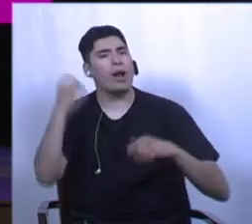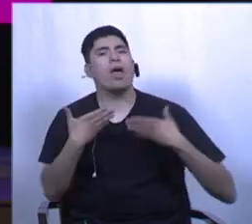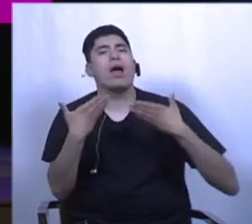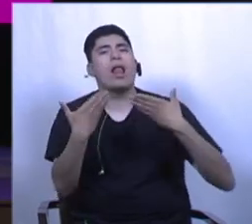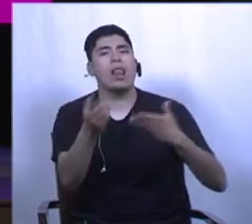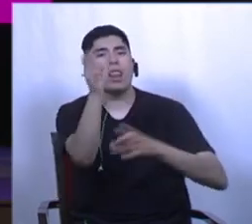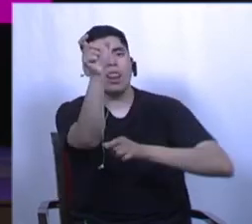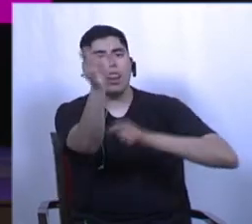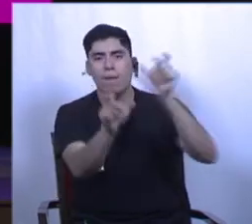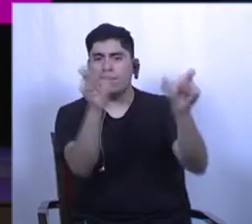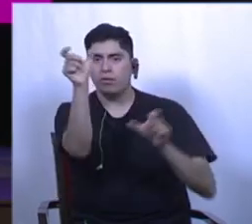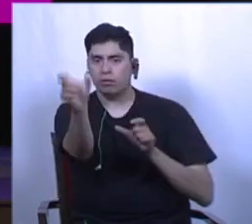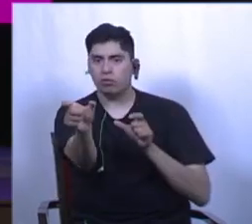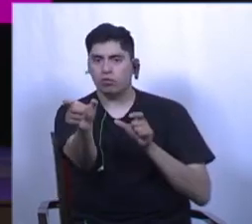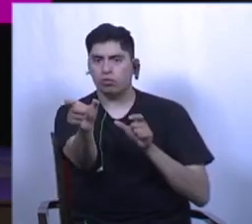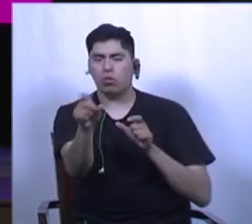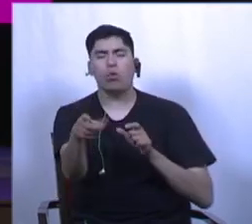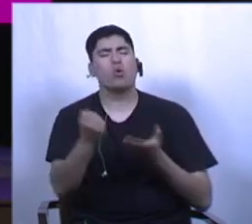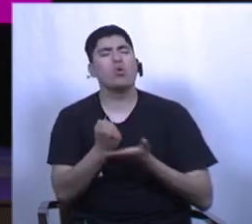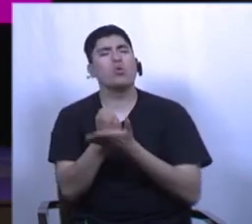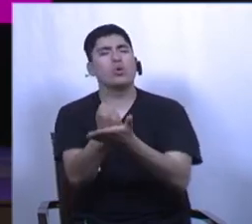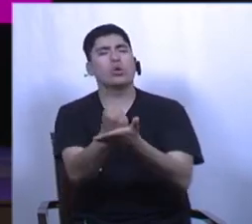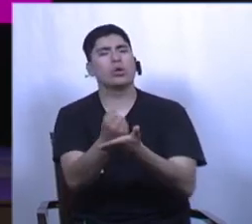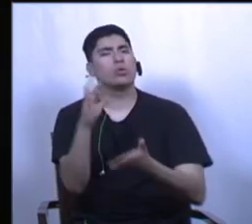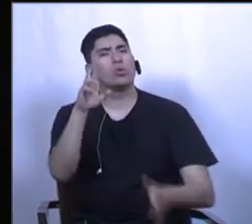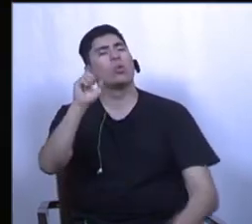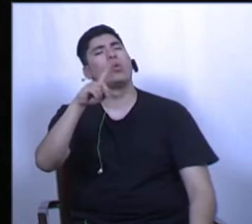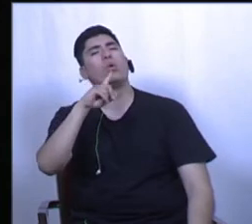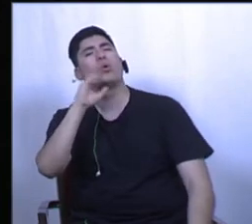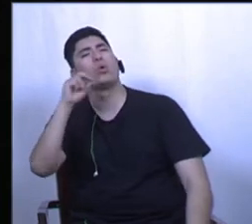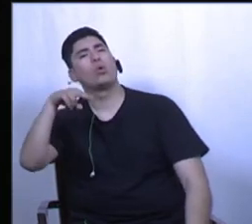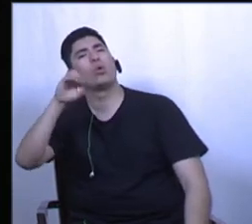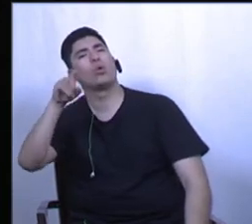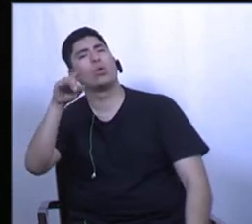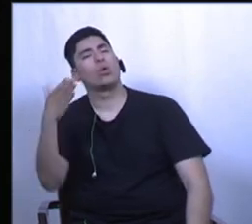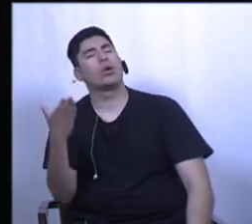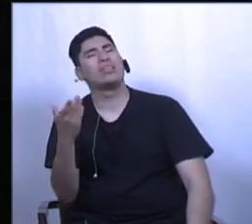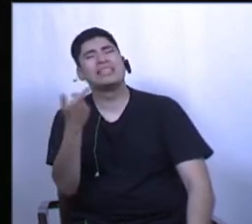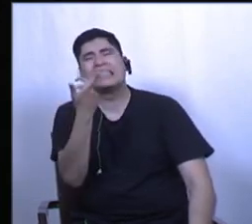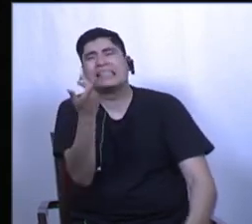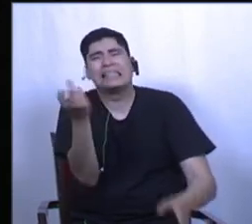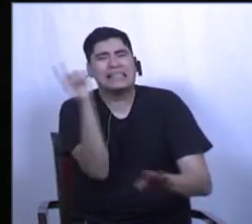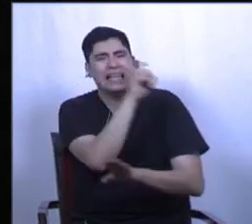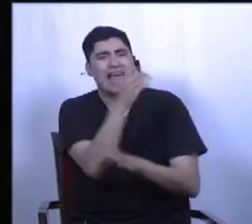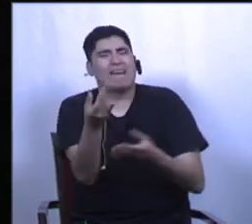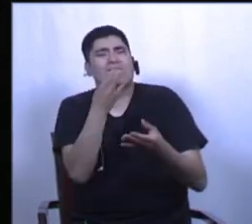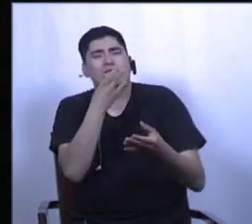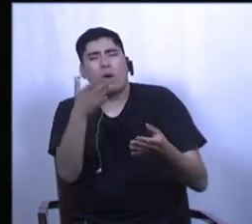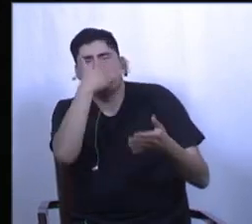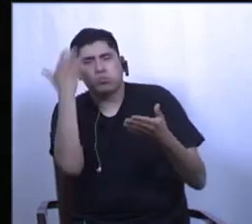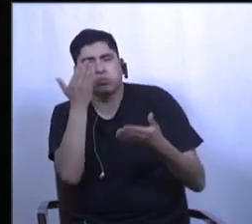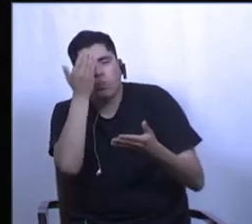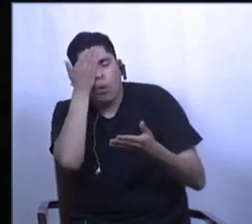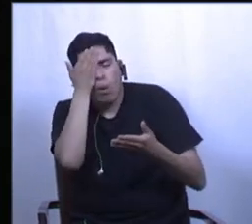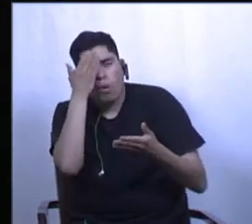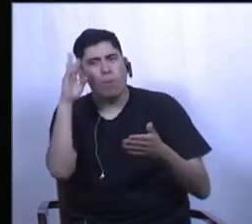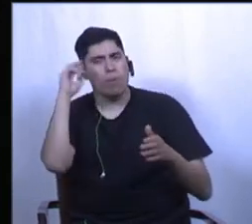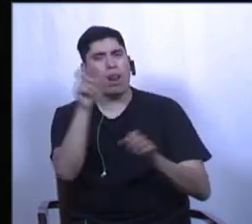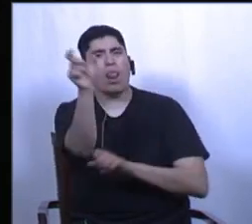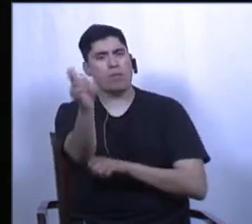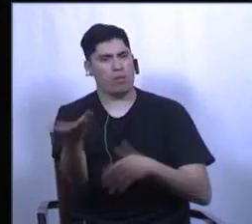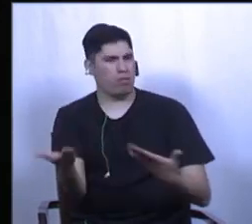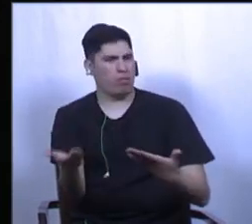porque lo que ayudó a los ratones es venenoso para las personas, así que no los puede ayudar. ¿Por